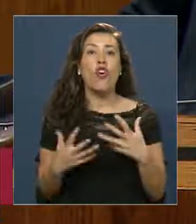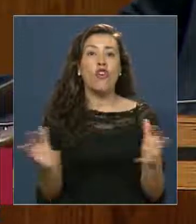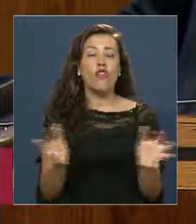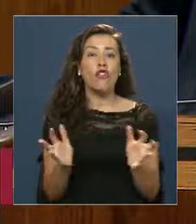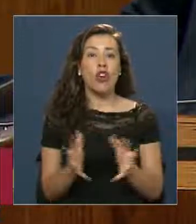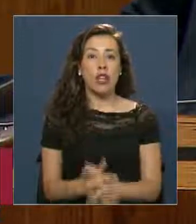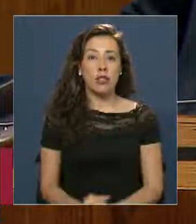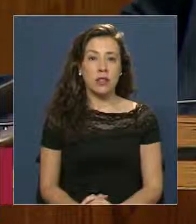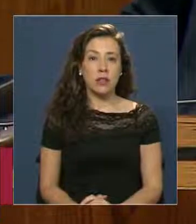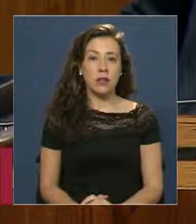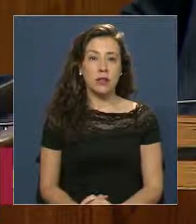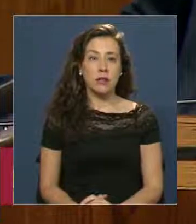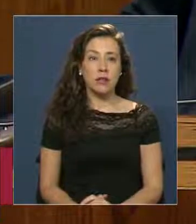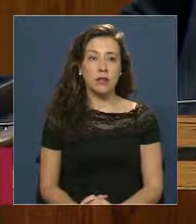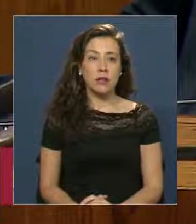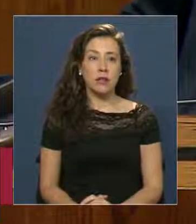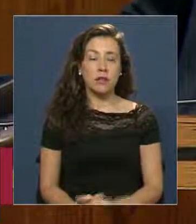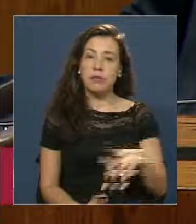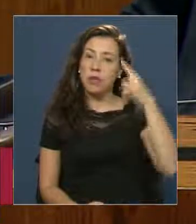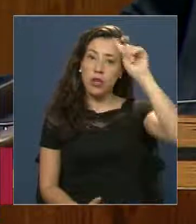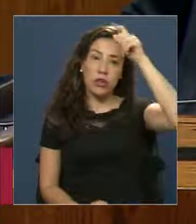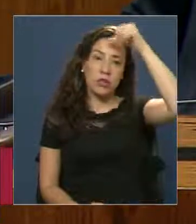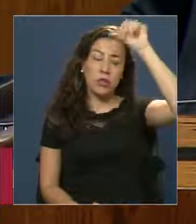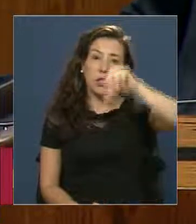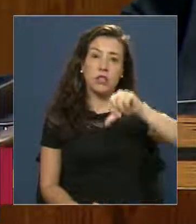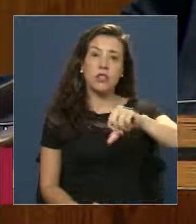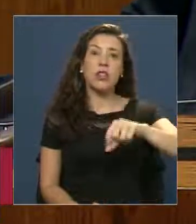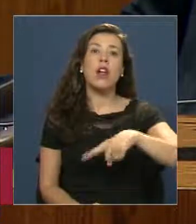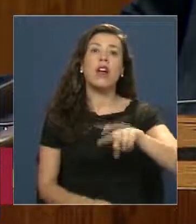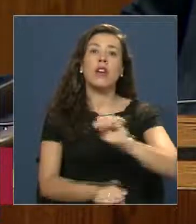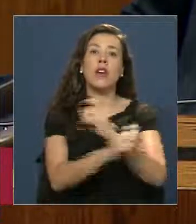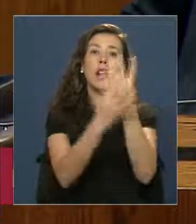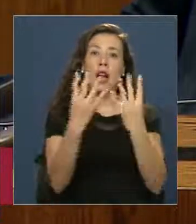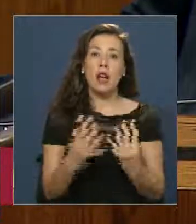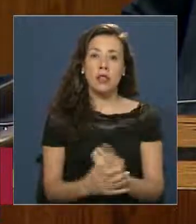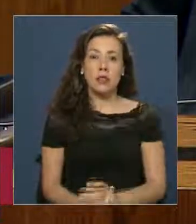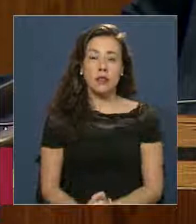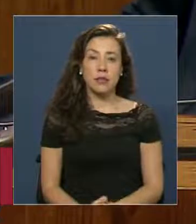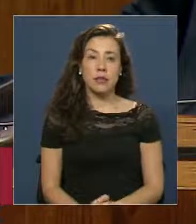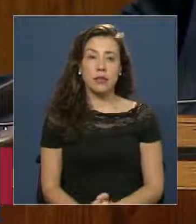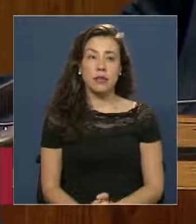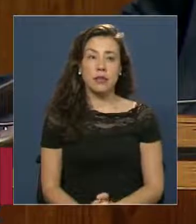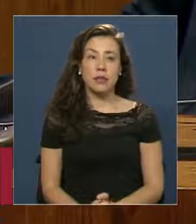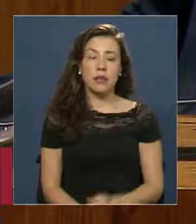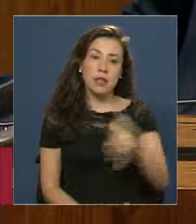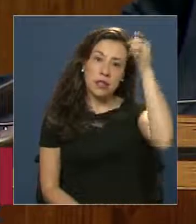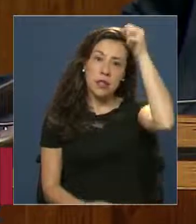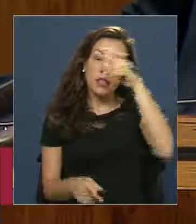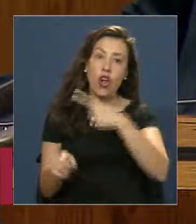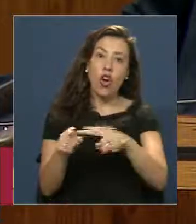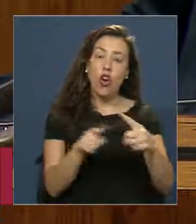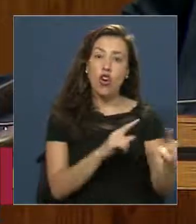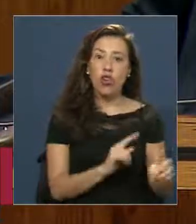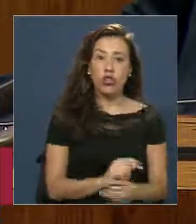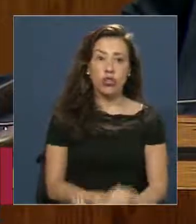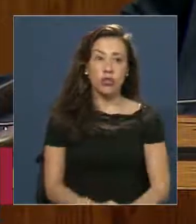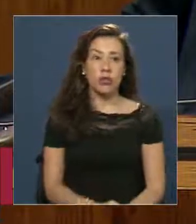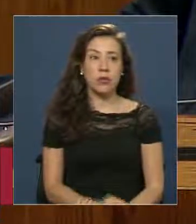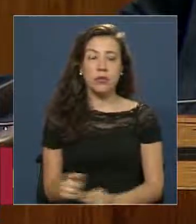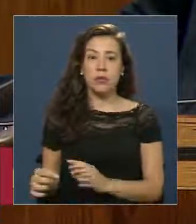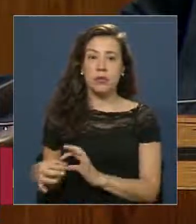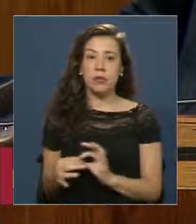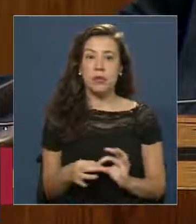haga por esos medios, pero no se sanciona con penas privativas de libertad, se sanciona con otro tipo de pena. Y por lo